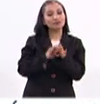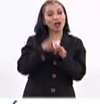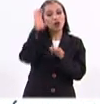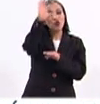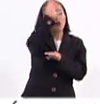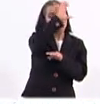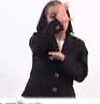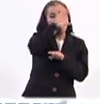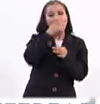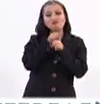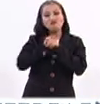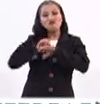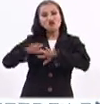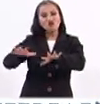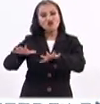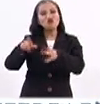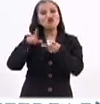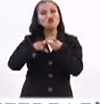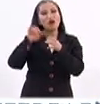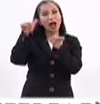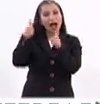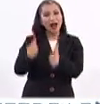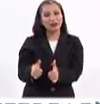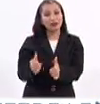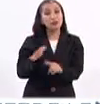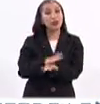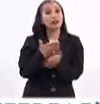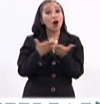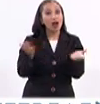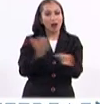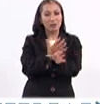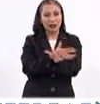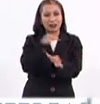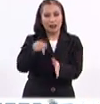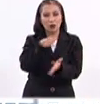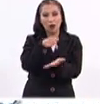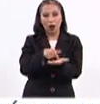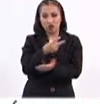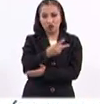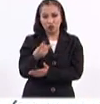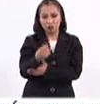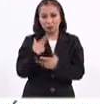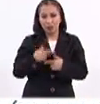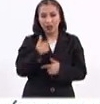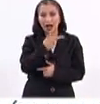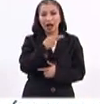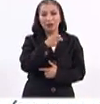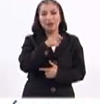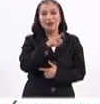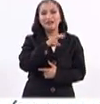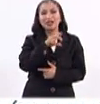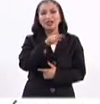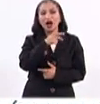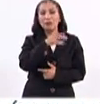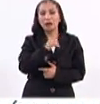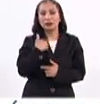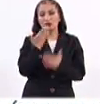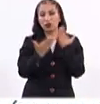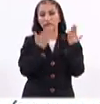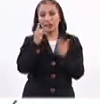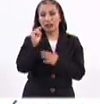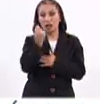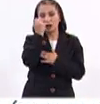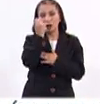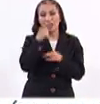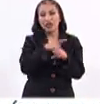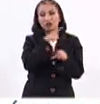la cultura, con la divulgación, con el arte, porque ahora nos acompañan en el estudio de Interfaz Gabriel Villa Gómez, estudiante del Tecnológico